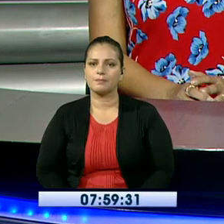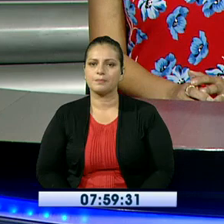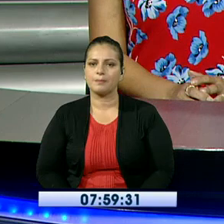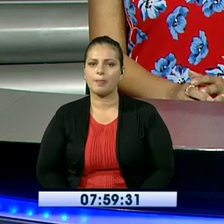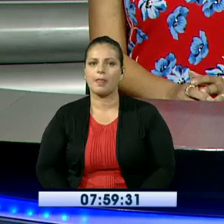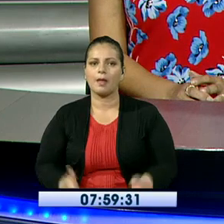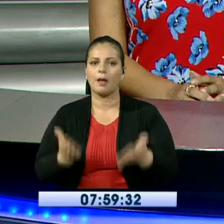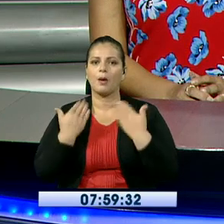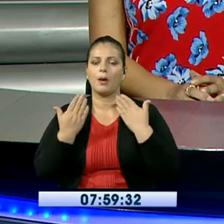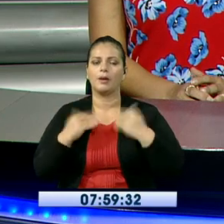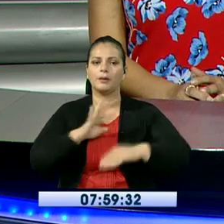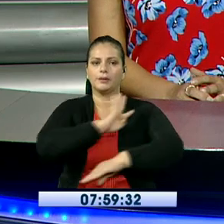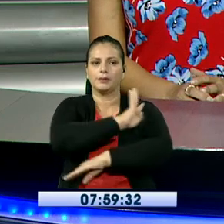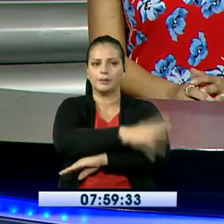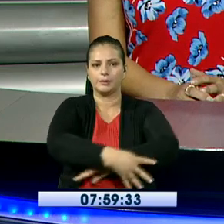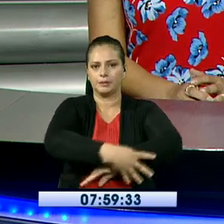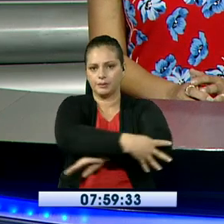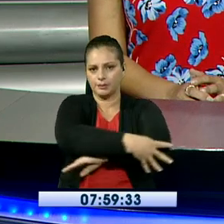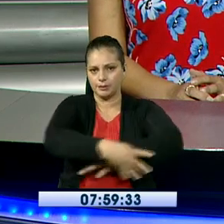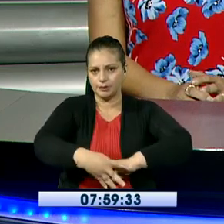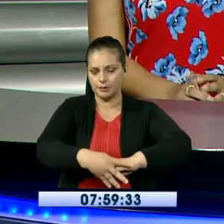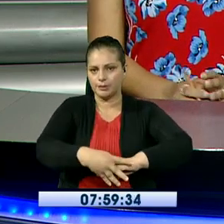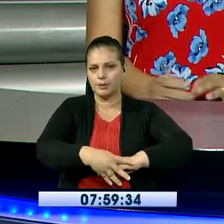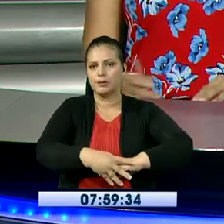fueron atendidos por los paramédicos.